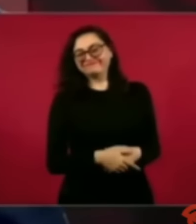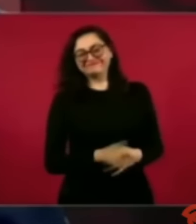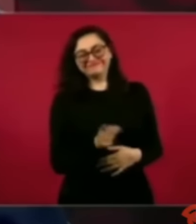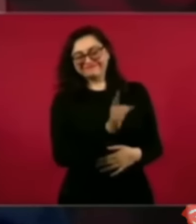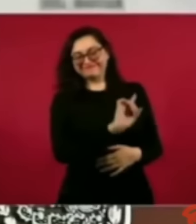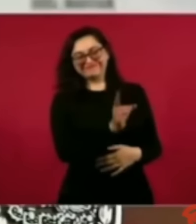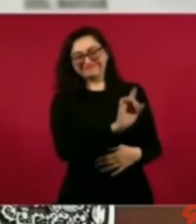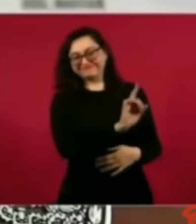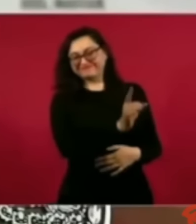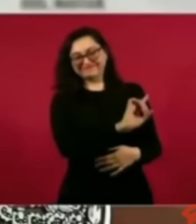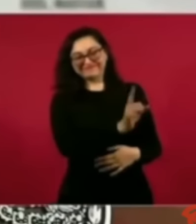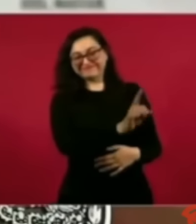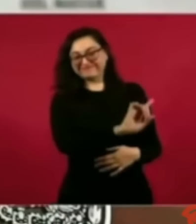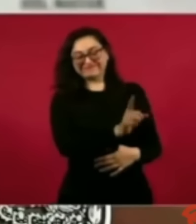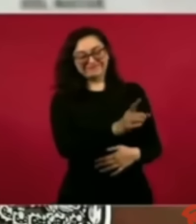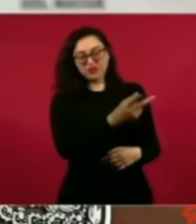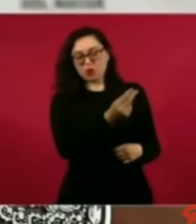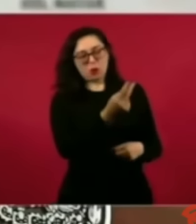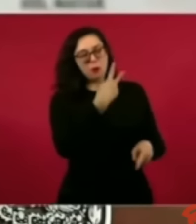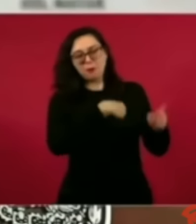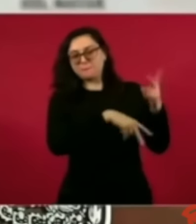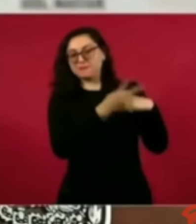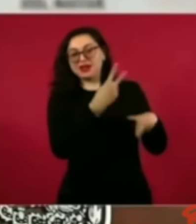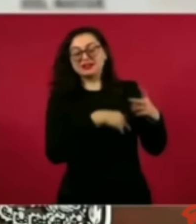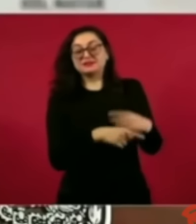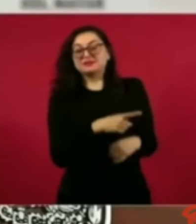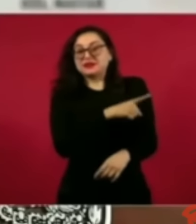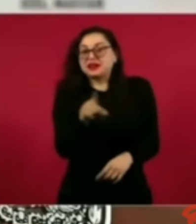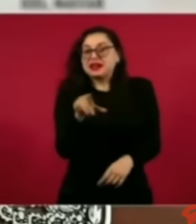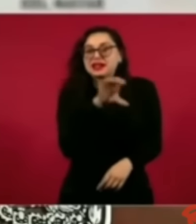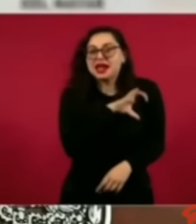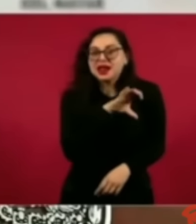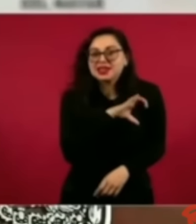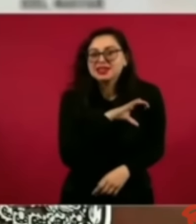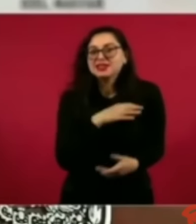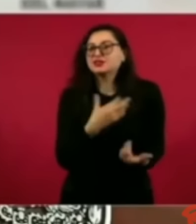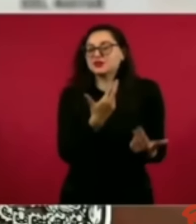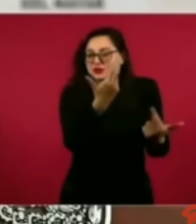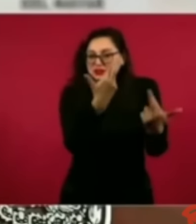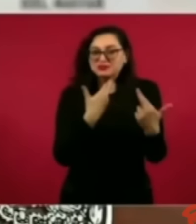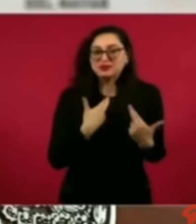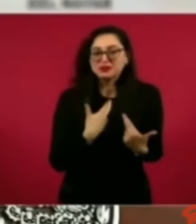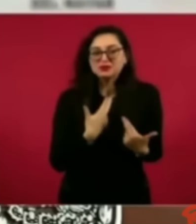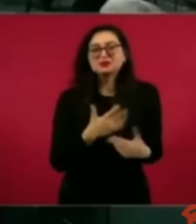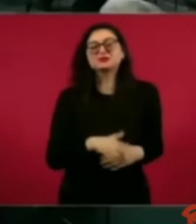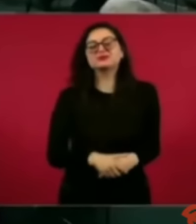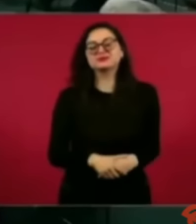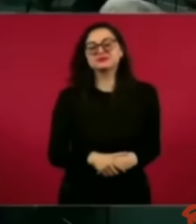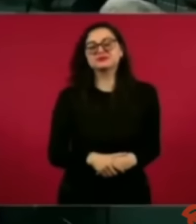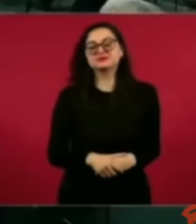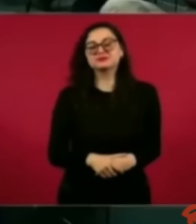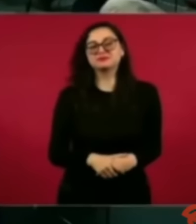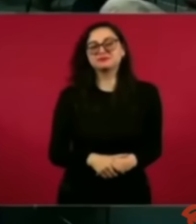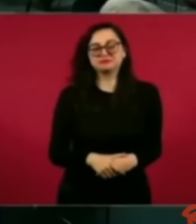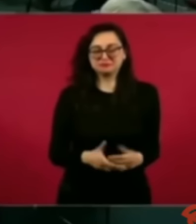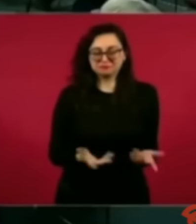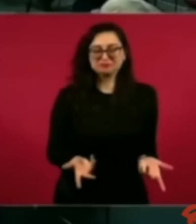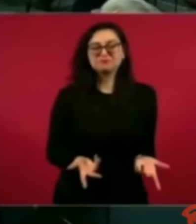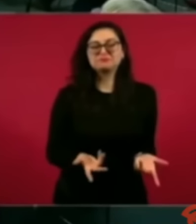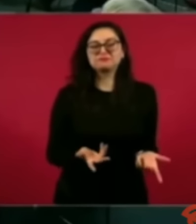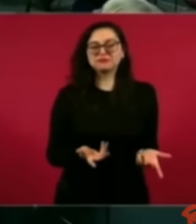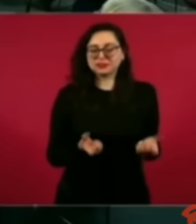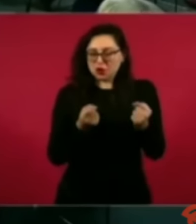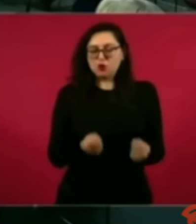no, y como me quieren mucho y me respetan mucho, yo estoy seguro que no van a